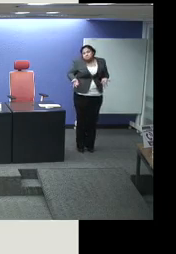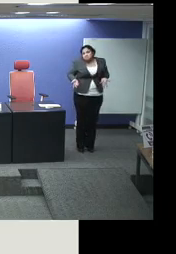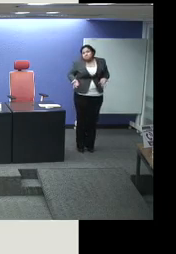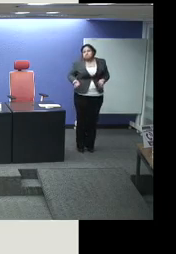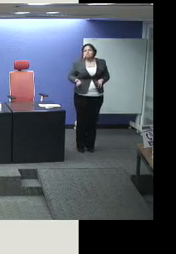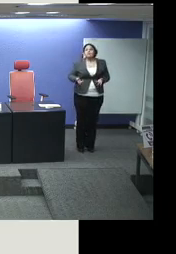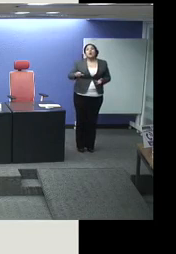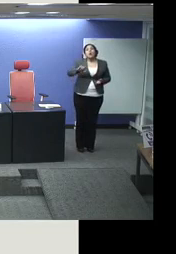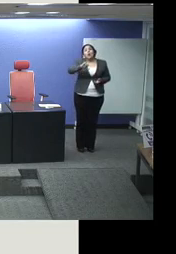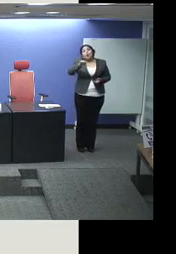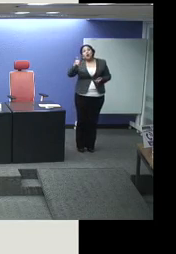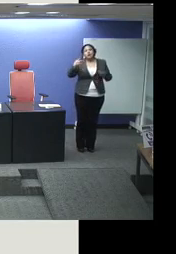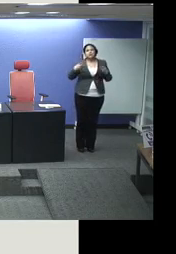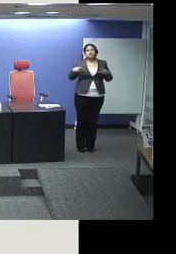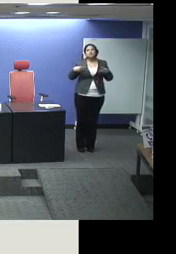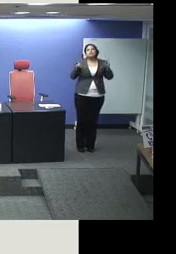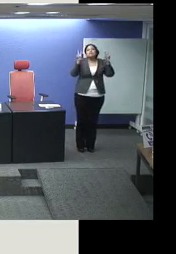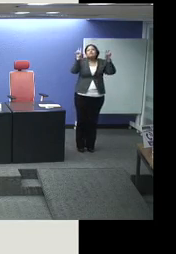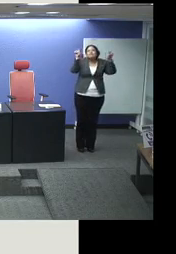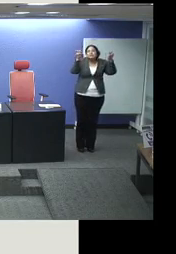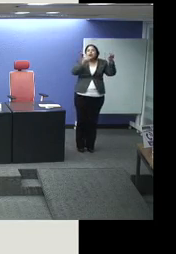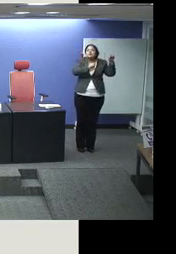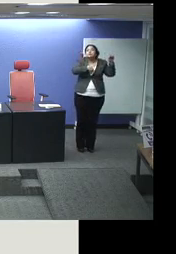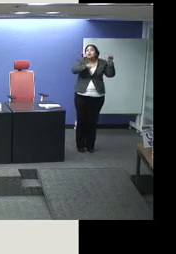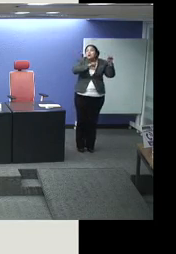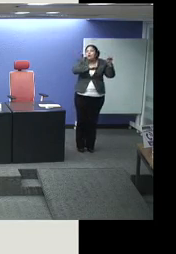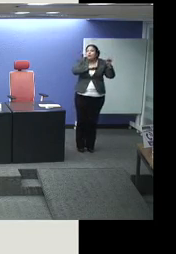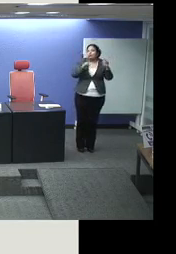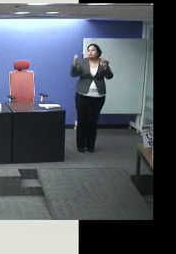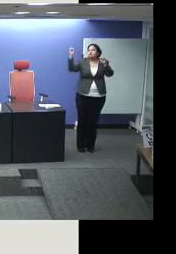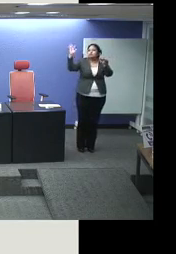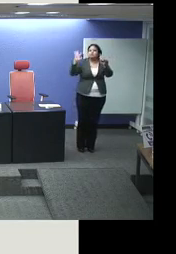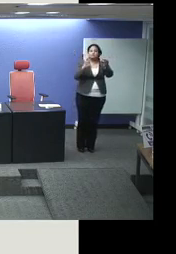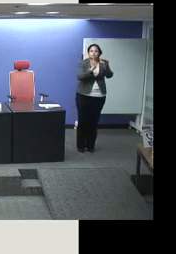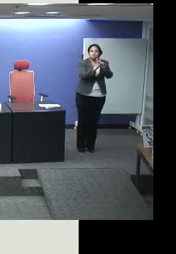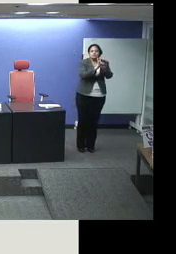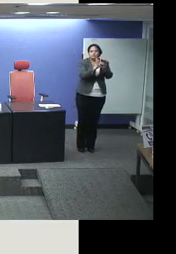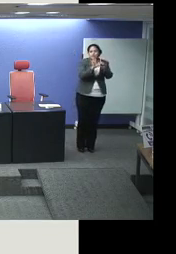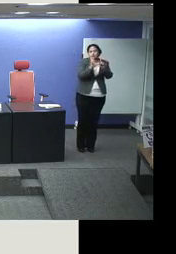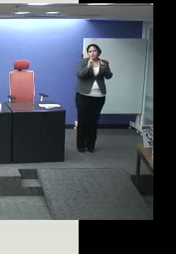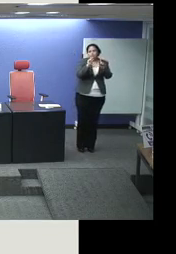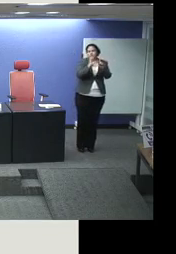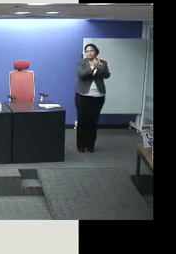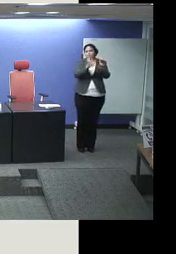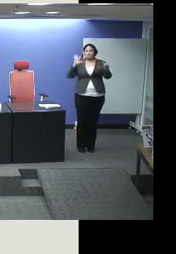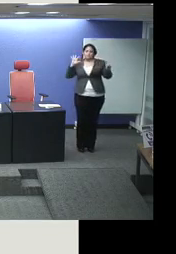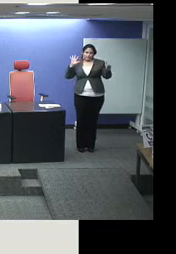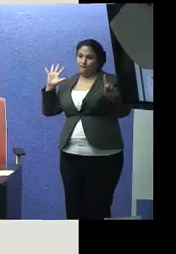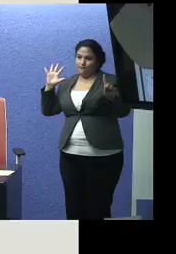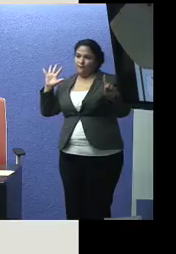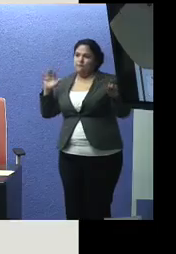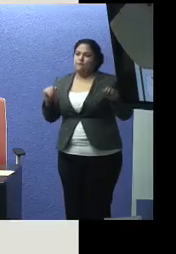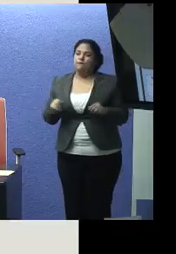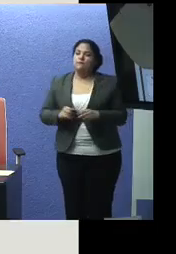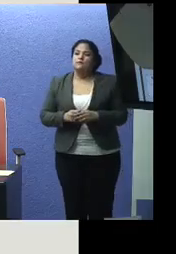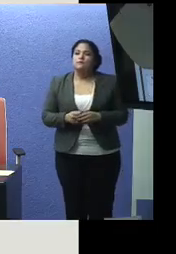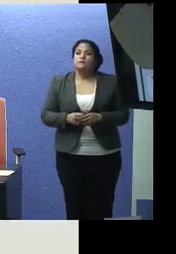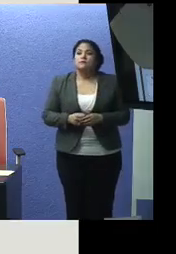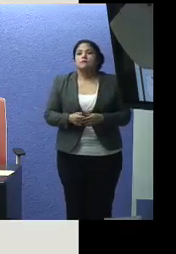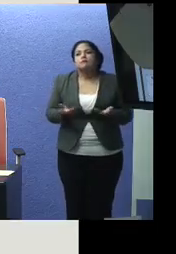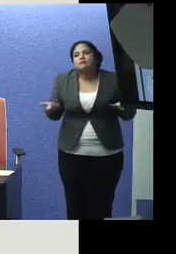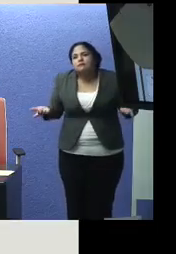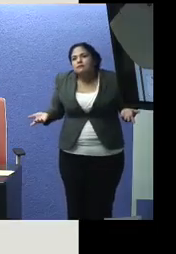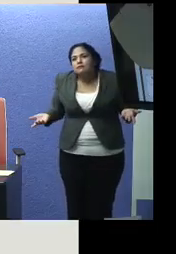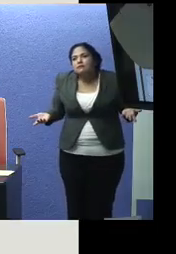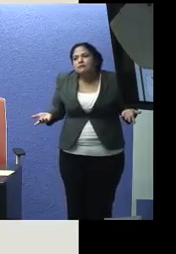pudieran representar como un mal augurio para la vida de las personas. Entonces se pensaba que los familiares habían